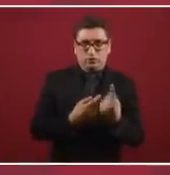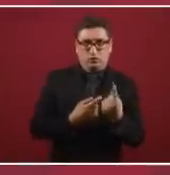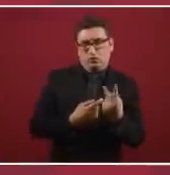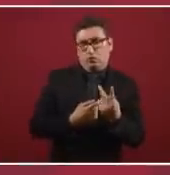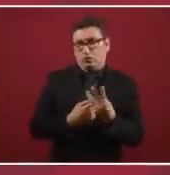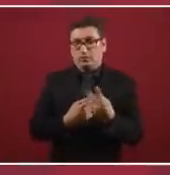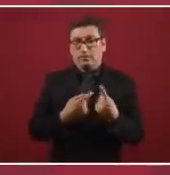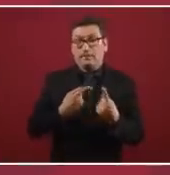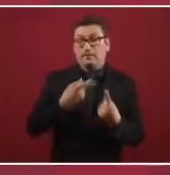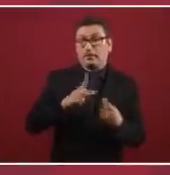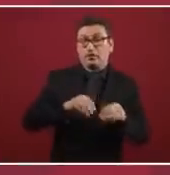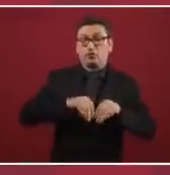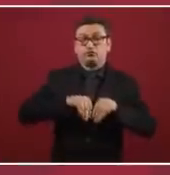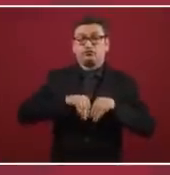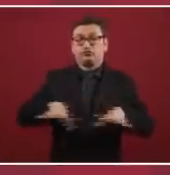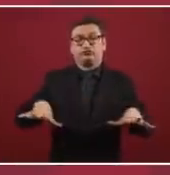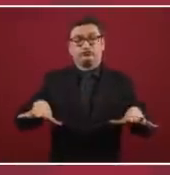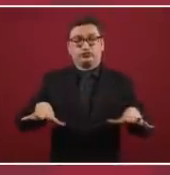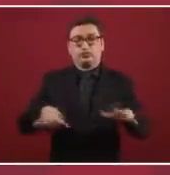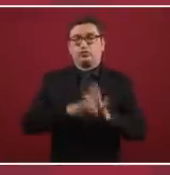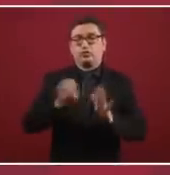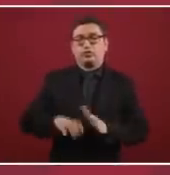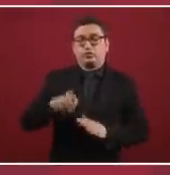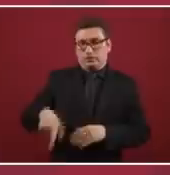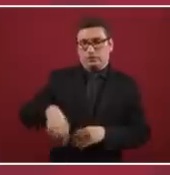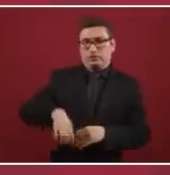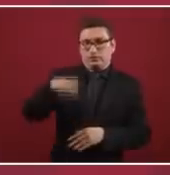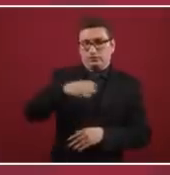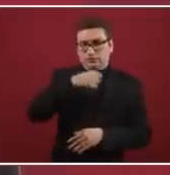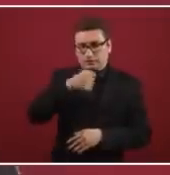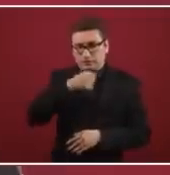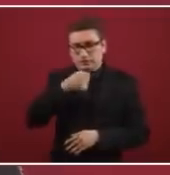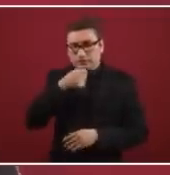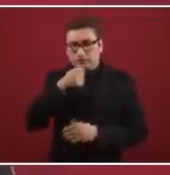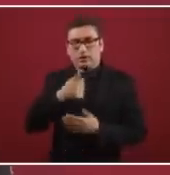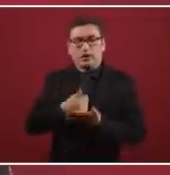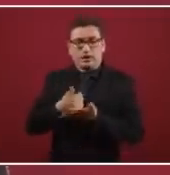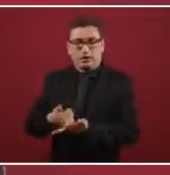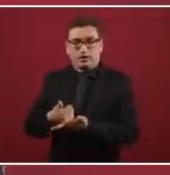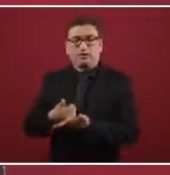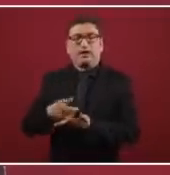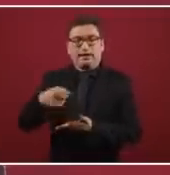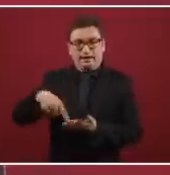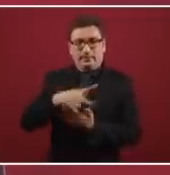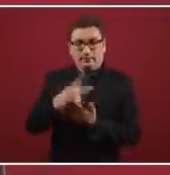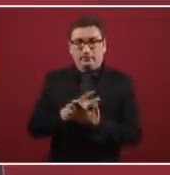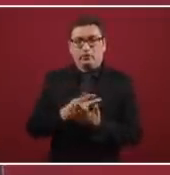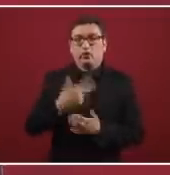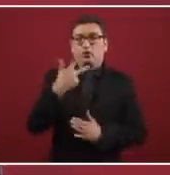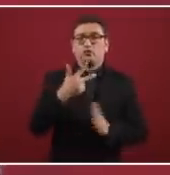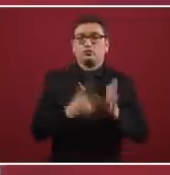El apoyo a los adultos mayores es para 8 millones de adultos mayores.